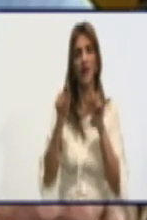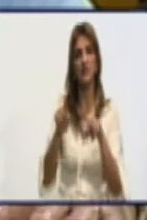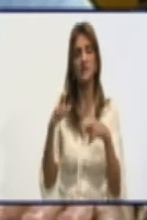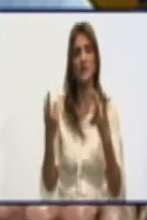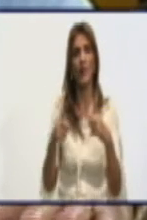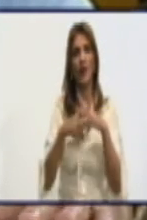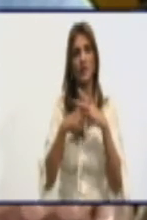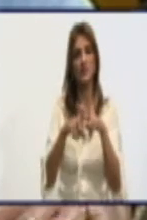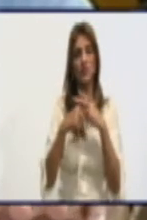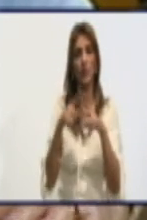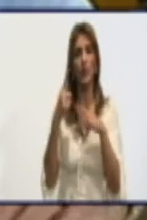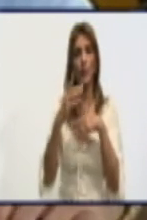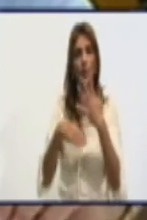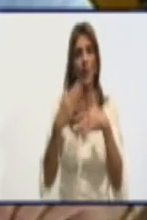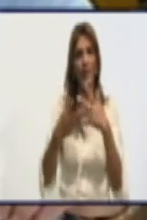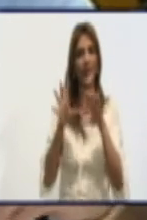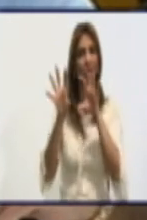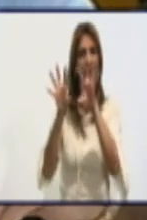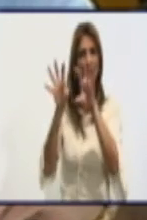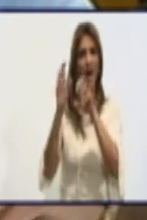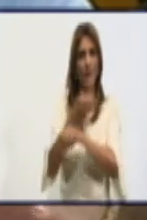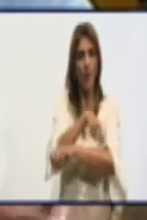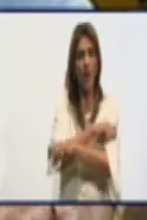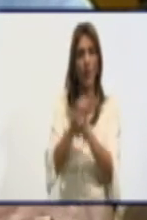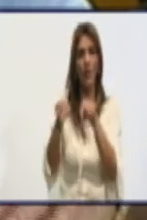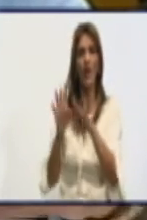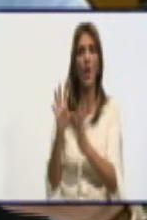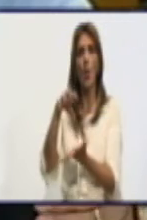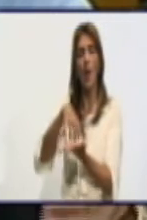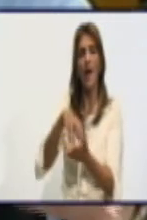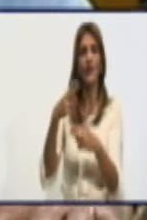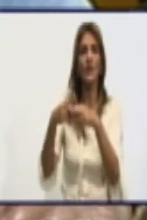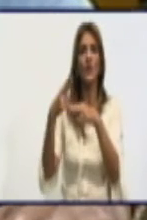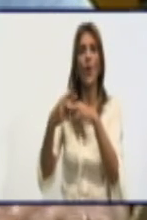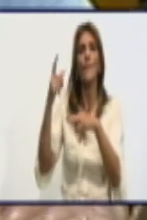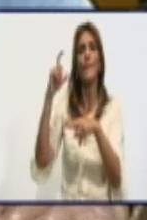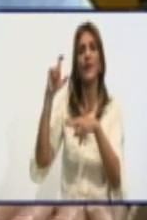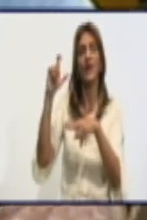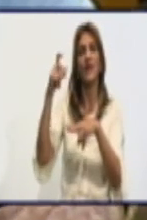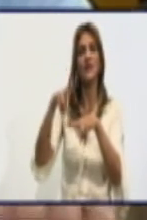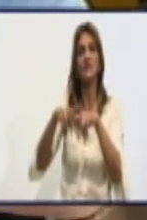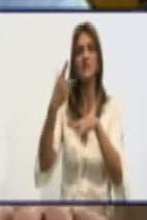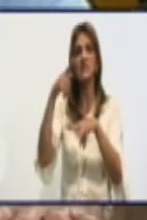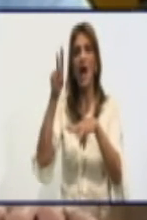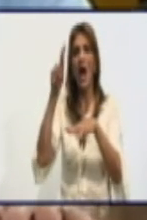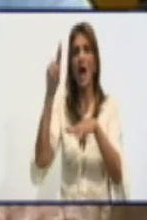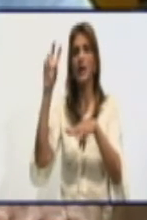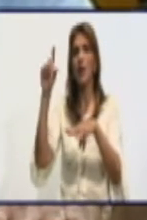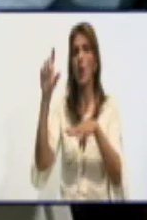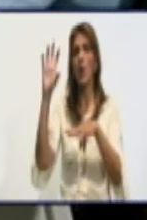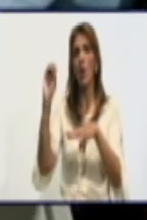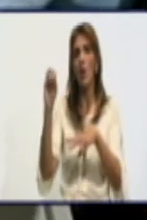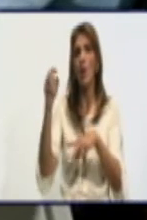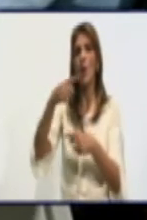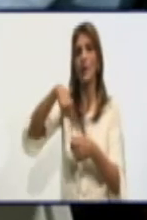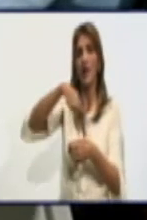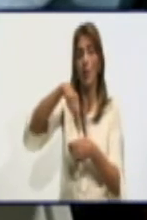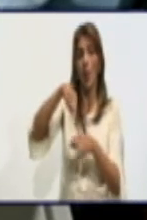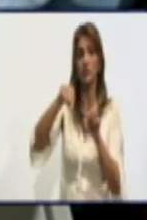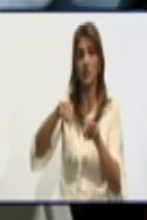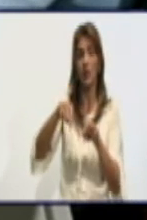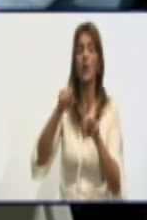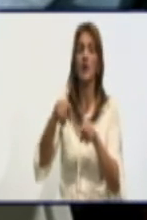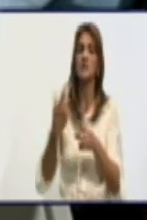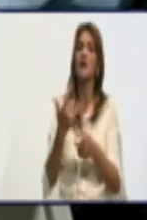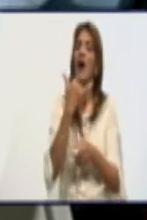divisiones de circuitos por bajo voltaje. Esto se programó precisamente para darle solución a un planteamiento de la población. Esas son las afectaciones,